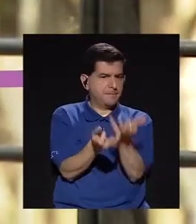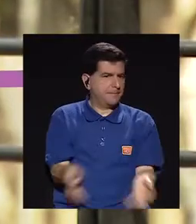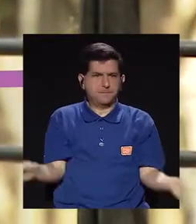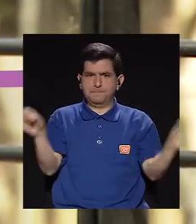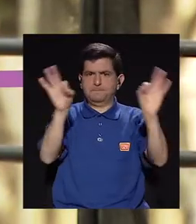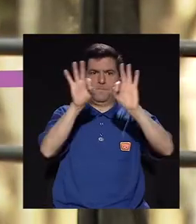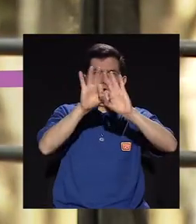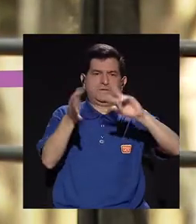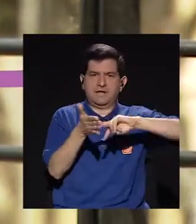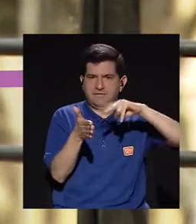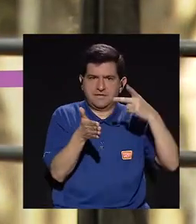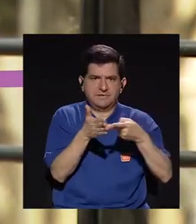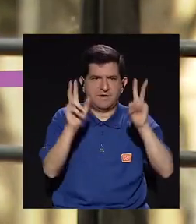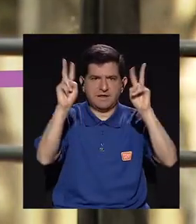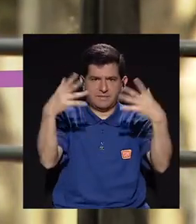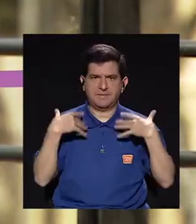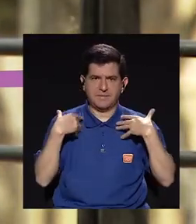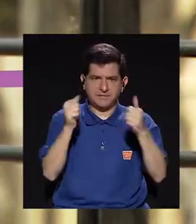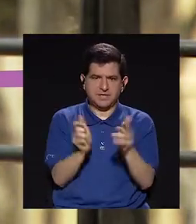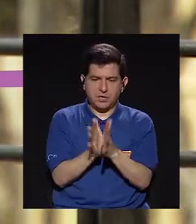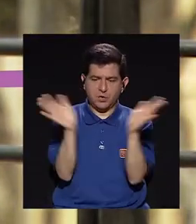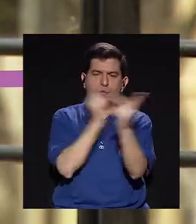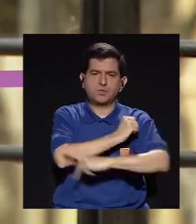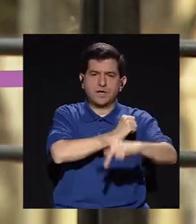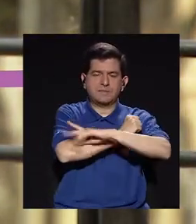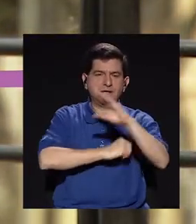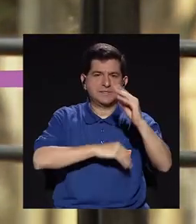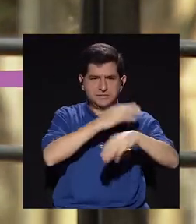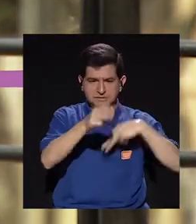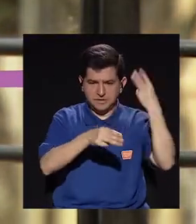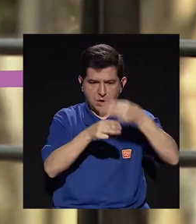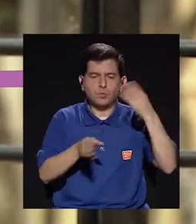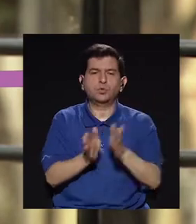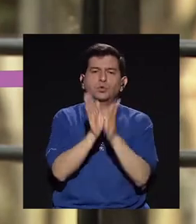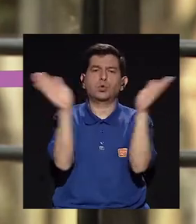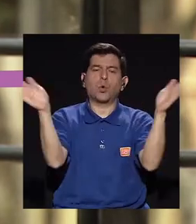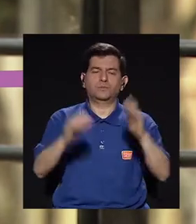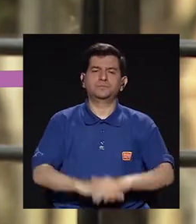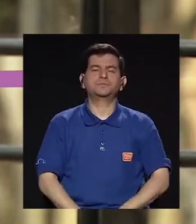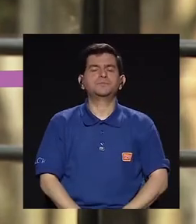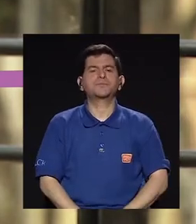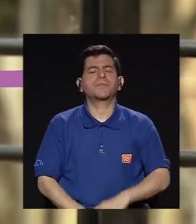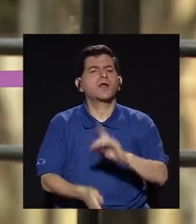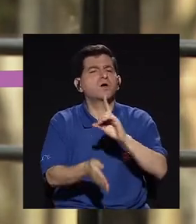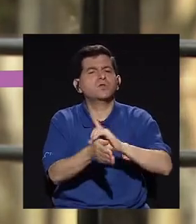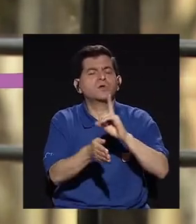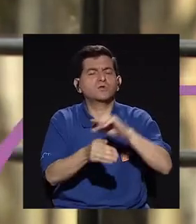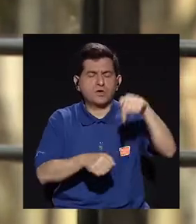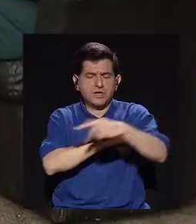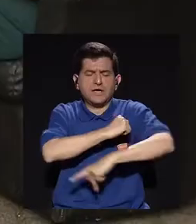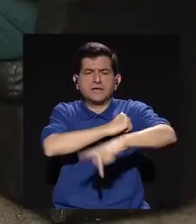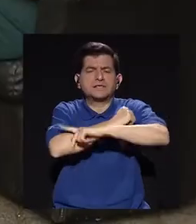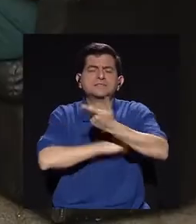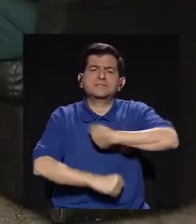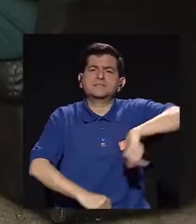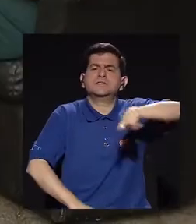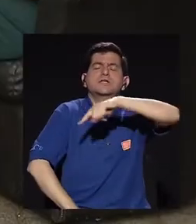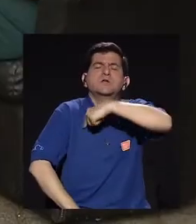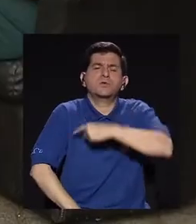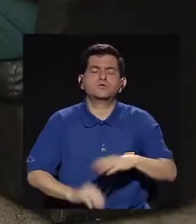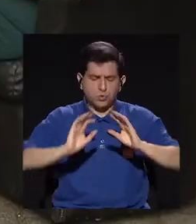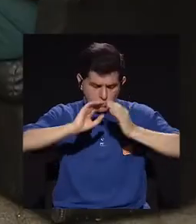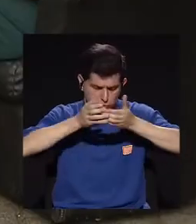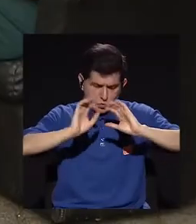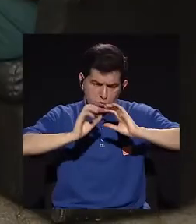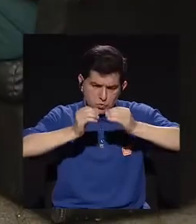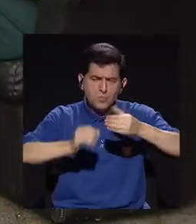muy importante a lo que es el tema de la salud pública en el país y a nivel mundial en general. Doctor, y a nivel de país, nosotros, ¿cuáles